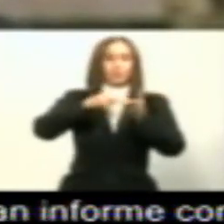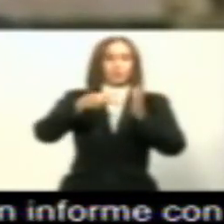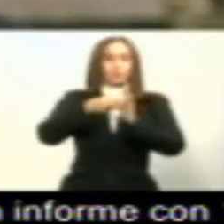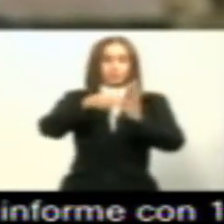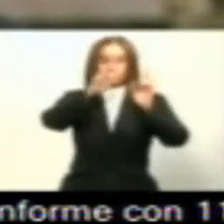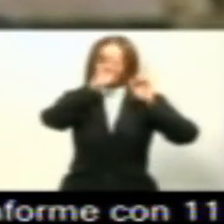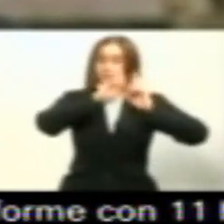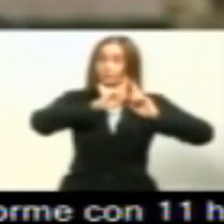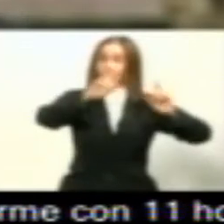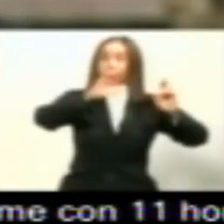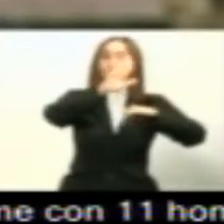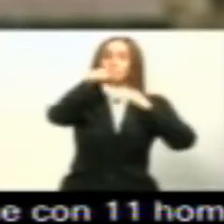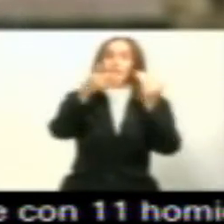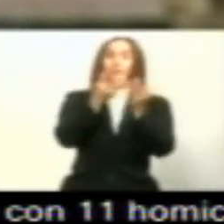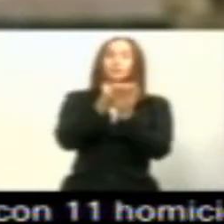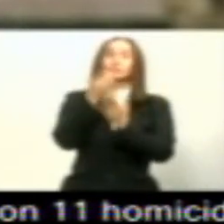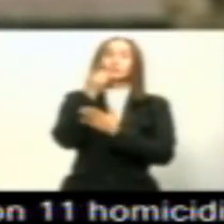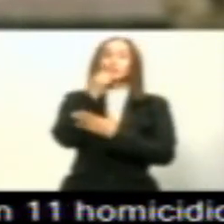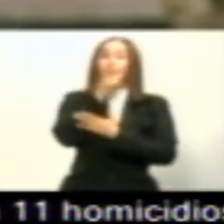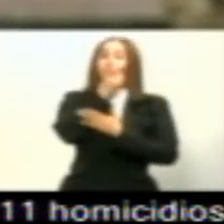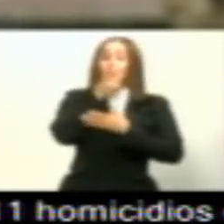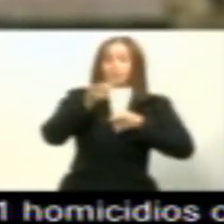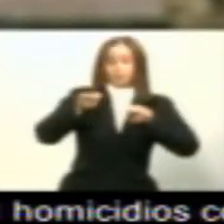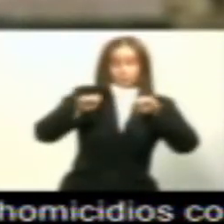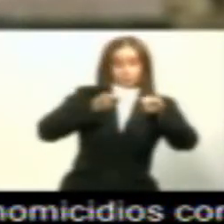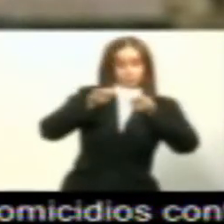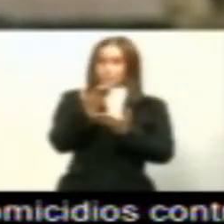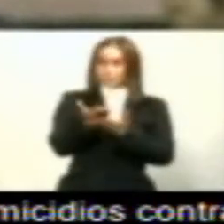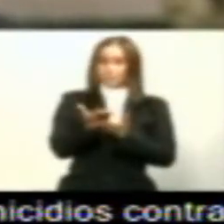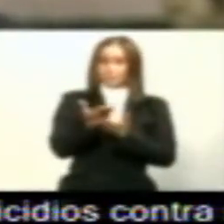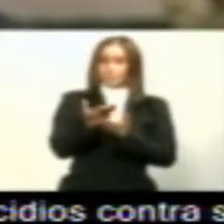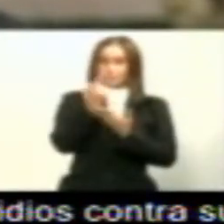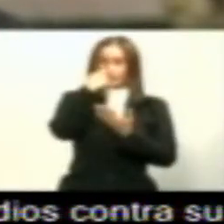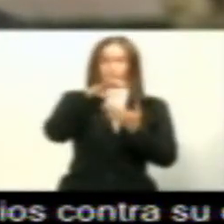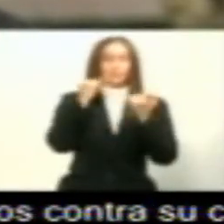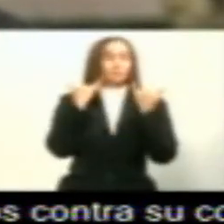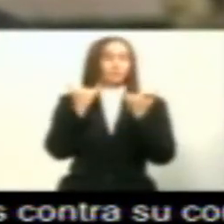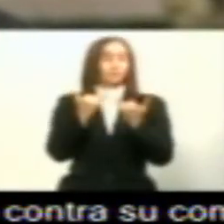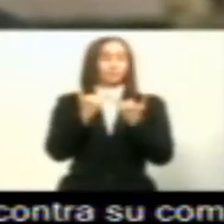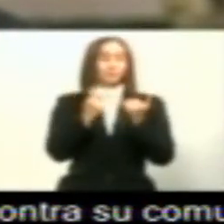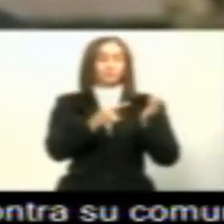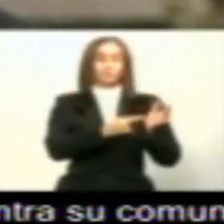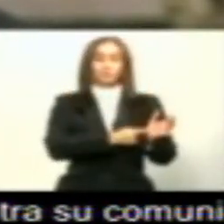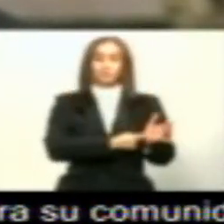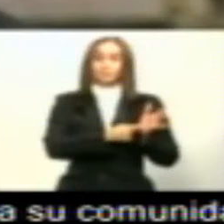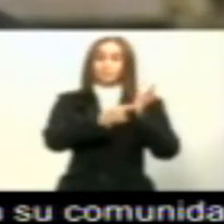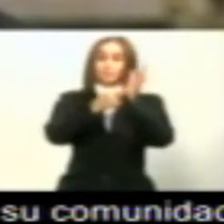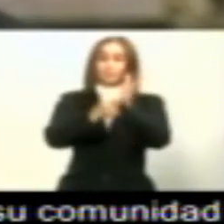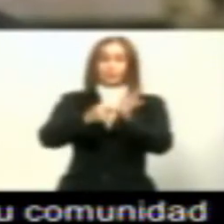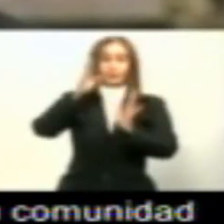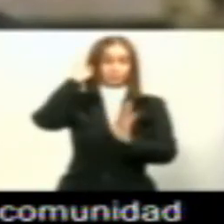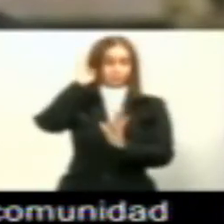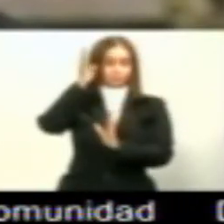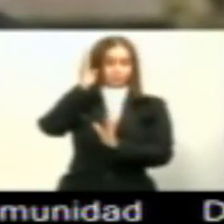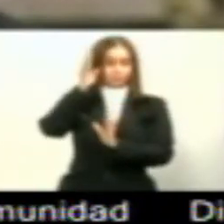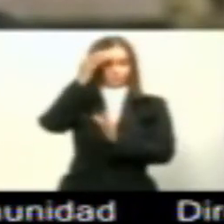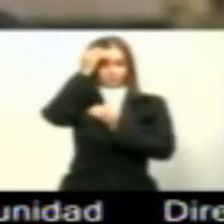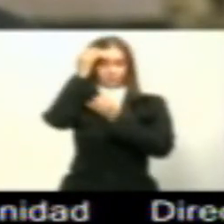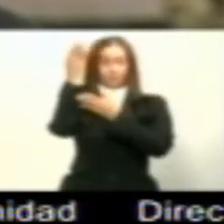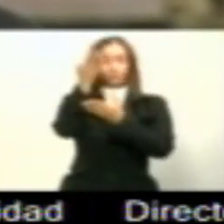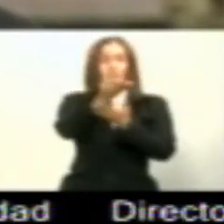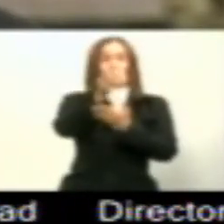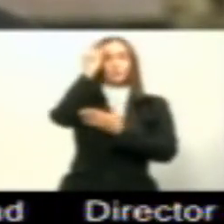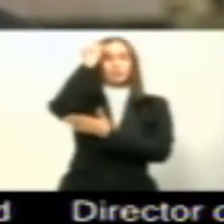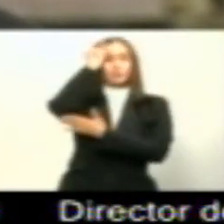es el control que de su dinero hacen sus gobernantes. Hoy compareceremos ante ustedes para informar que el gobierno